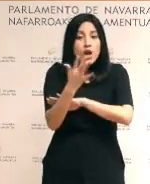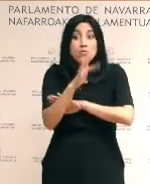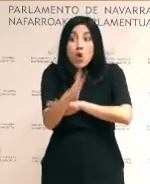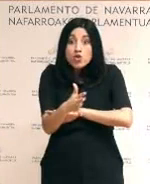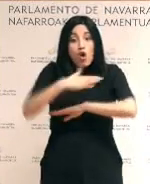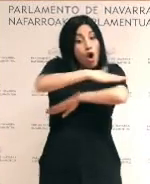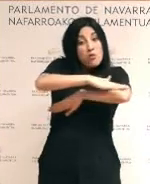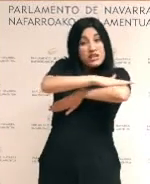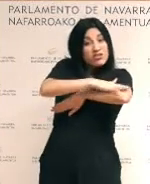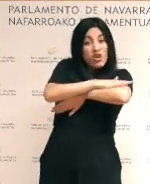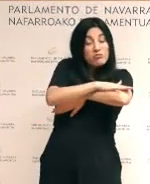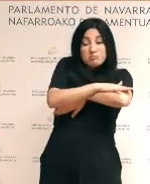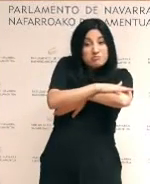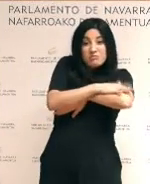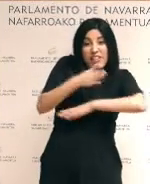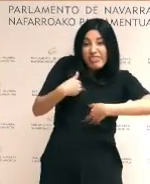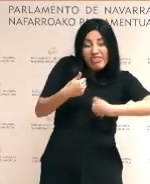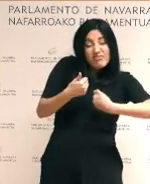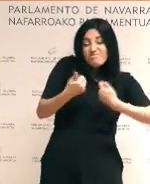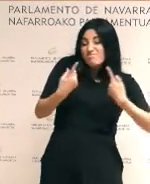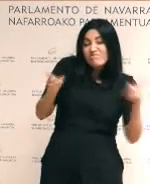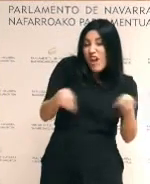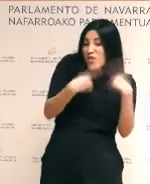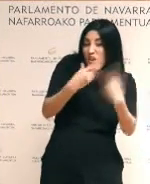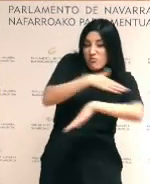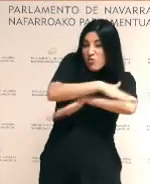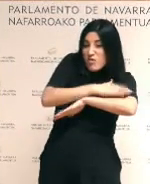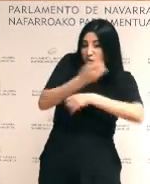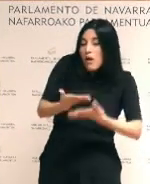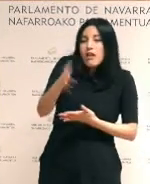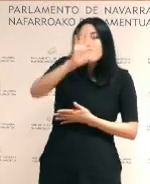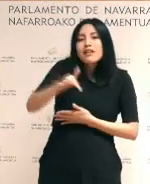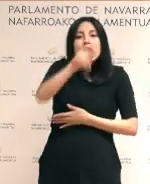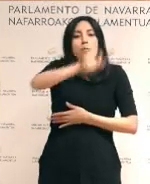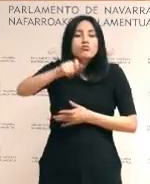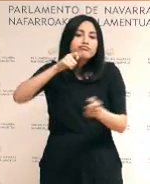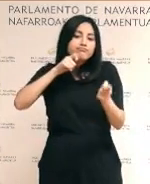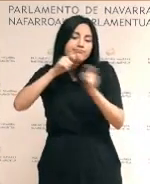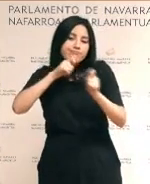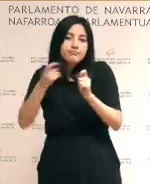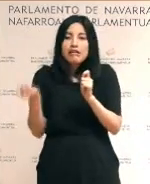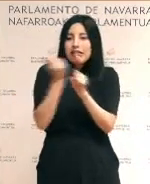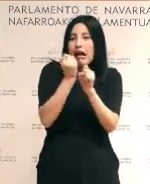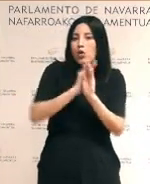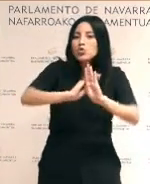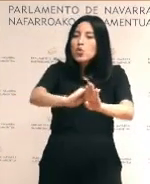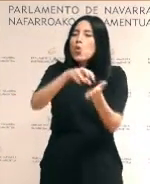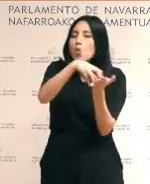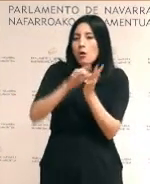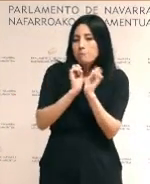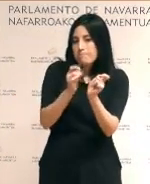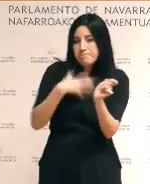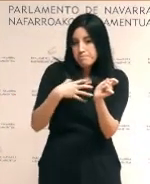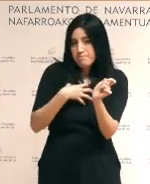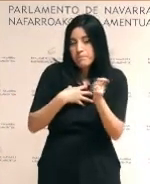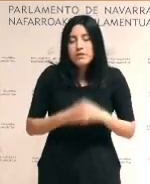el suyo, debería socavar su credibilidad. Trabaje, por favor, como presidenta para proteger la libertad de prensa y el pluralismo informativo en nuestra comunidad,